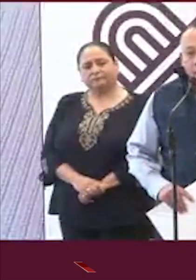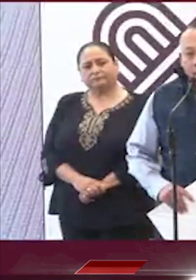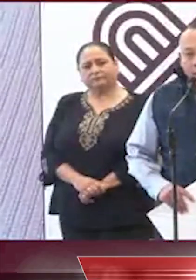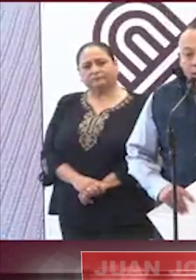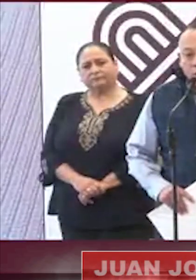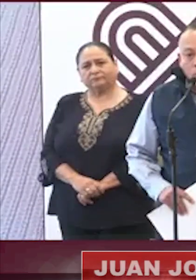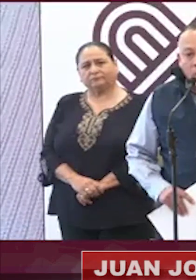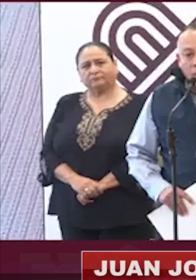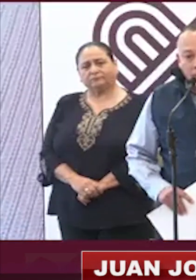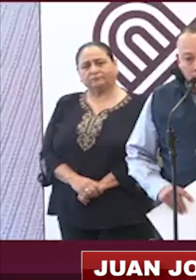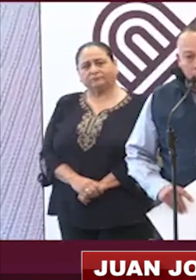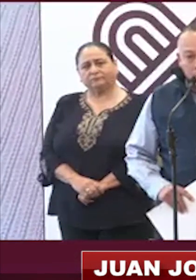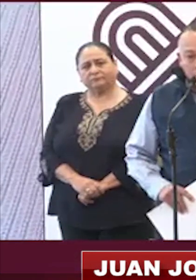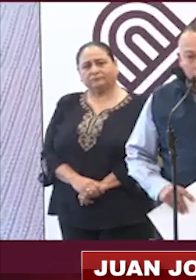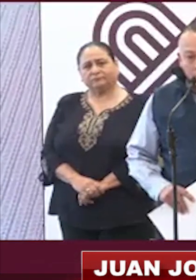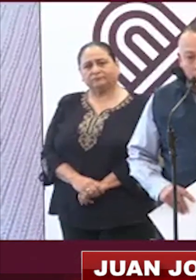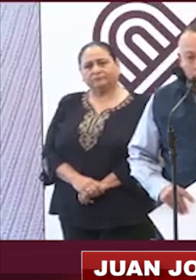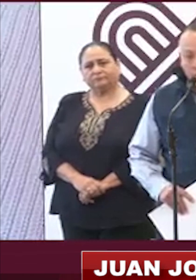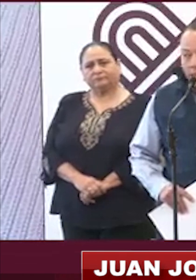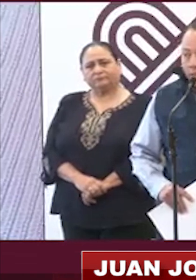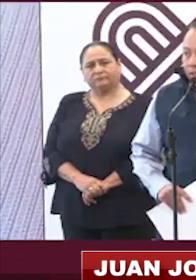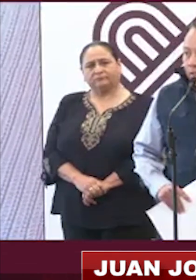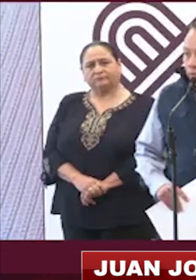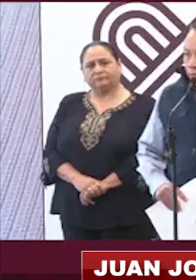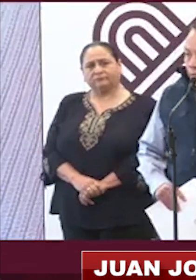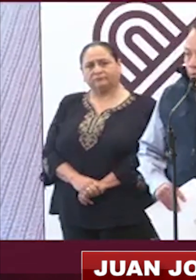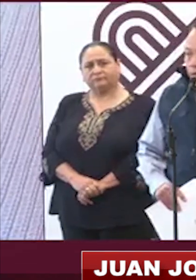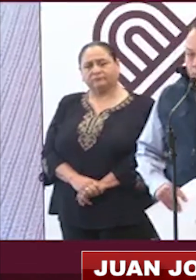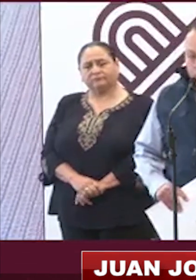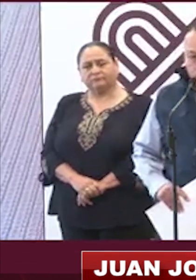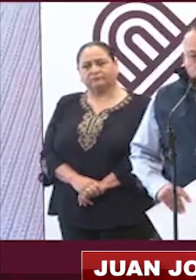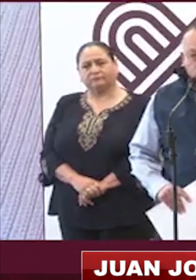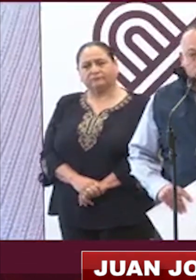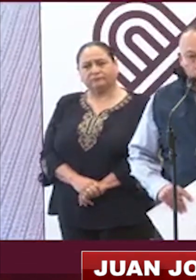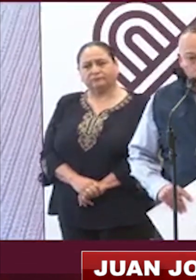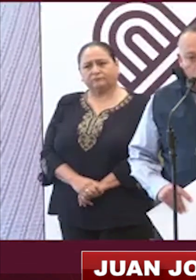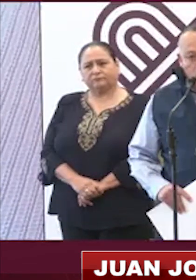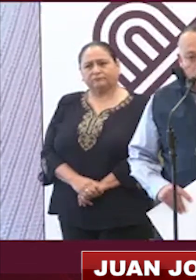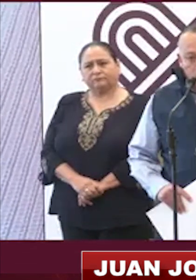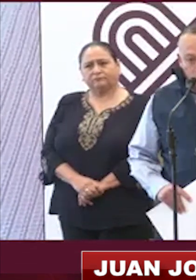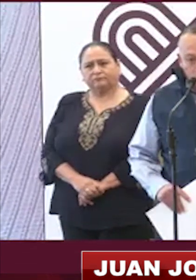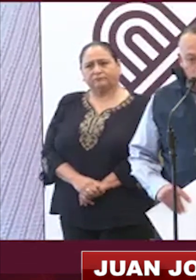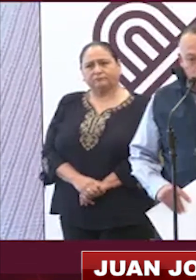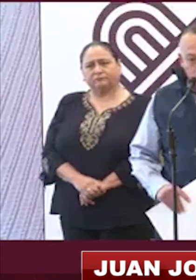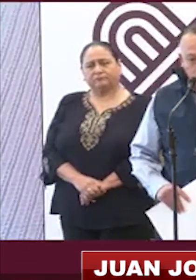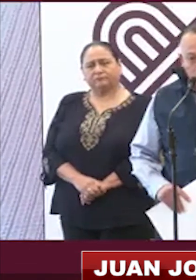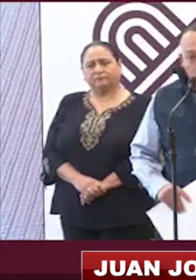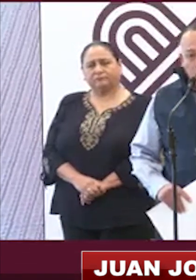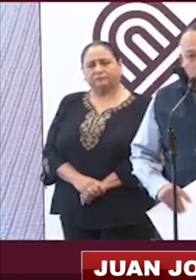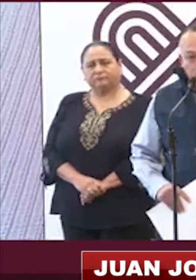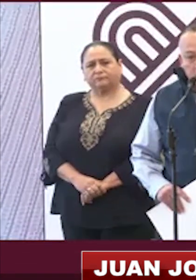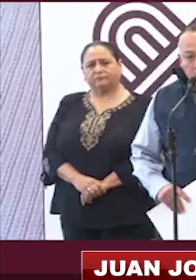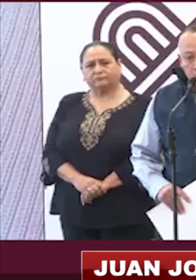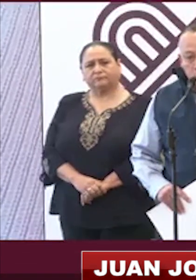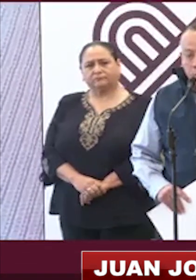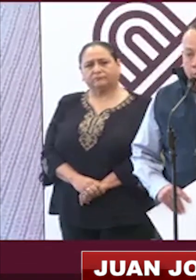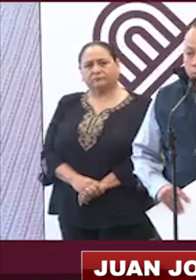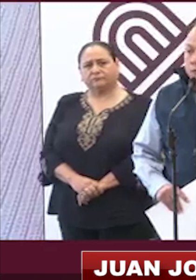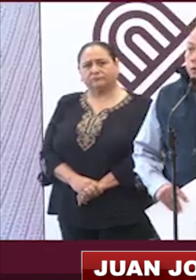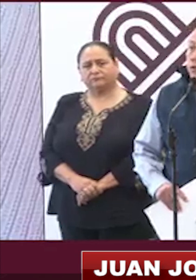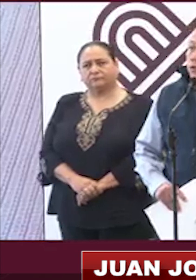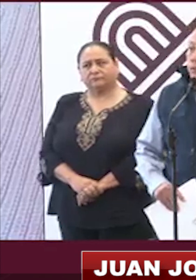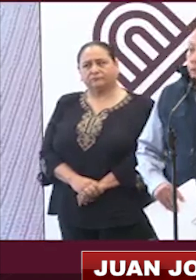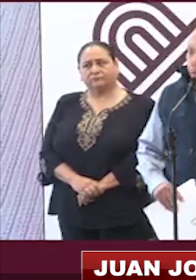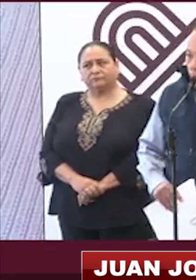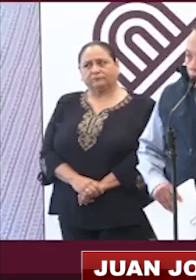con la titularidad de IC Salud, insisto, por el periodo del 2021. Abarca también lo que